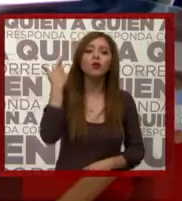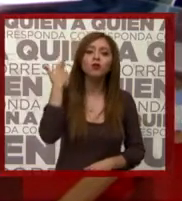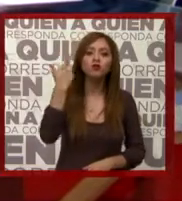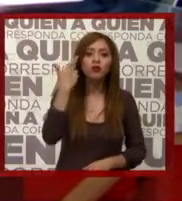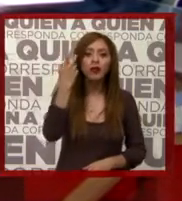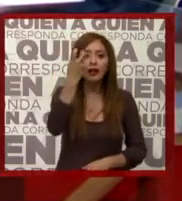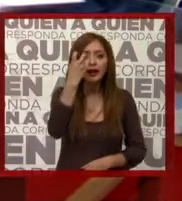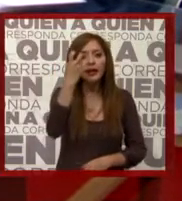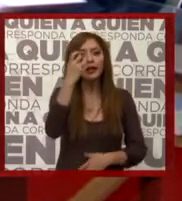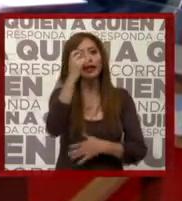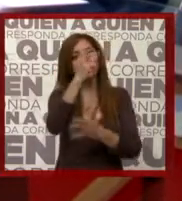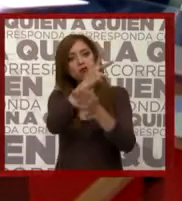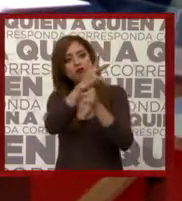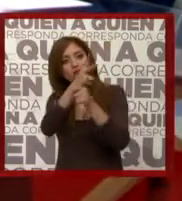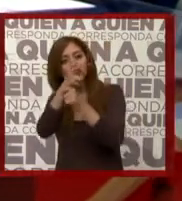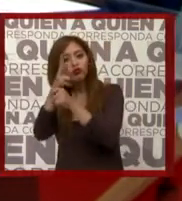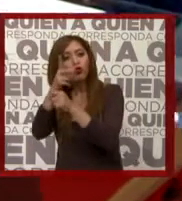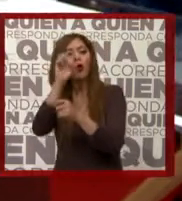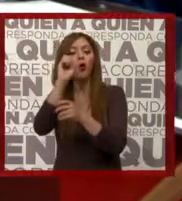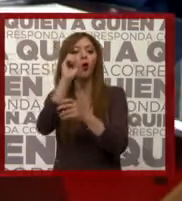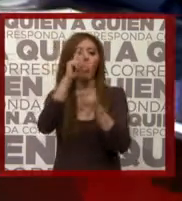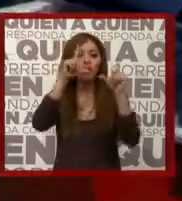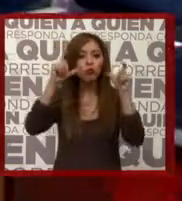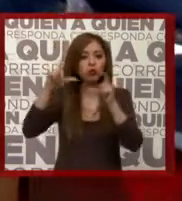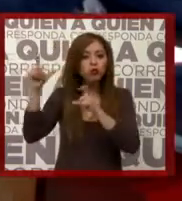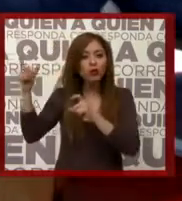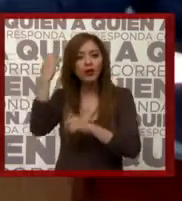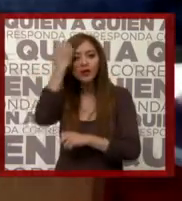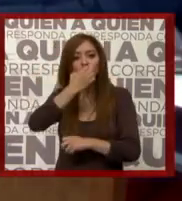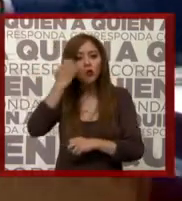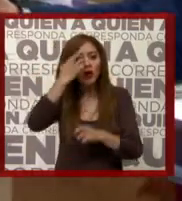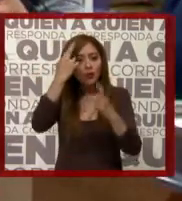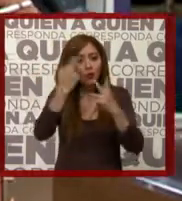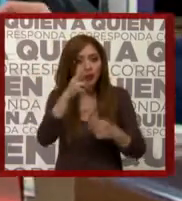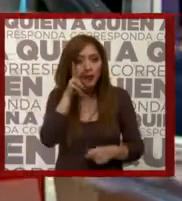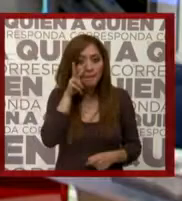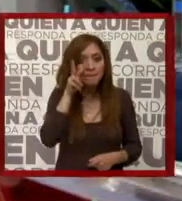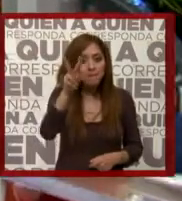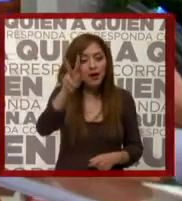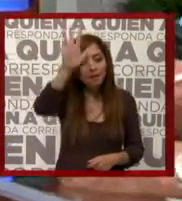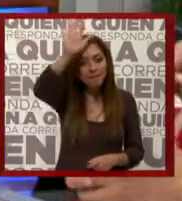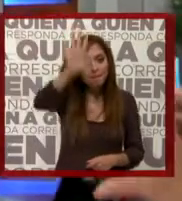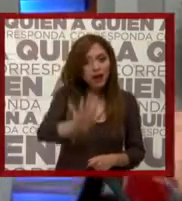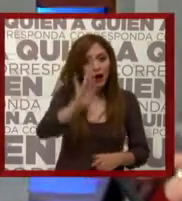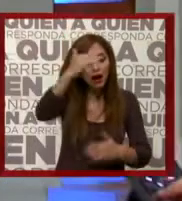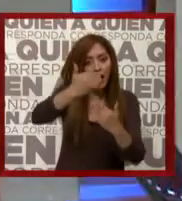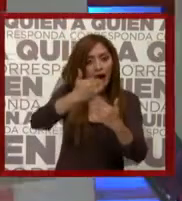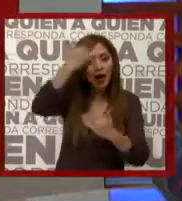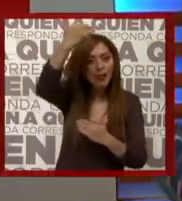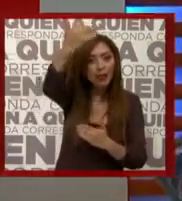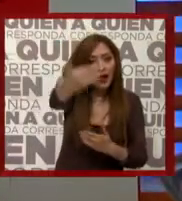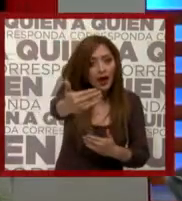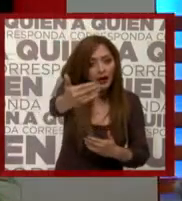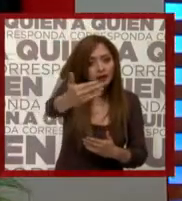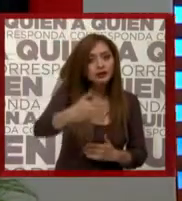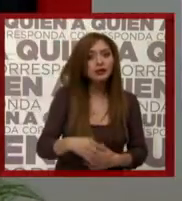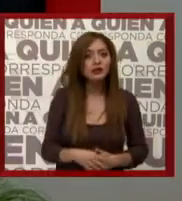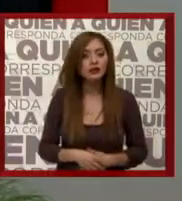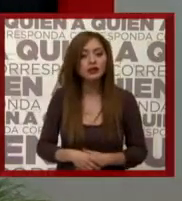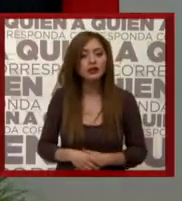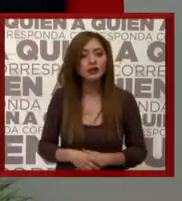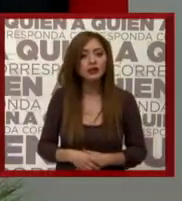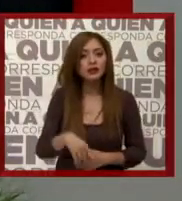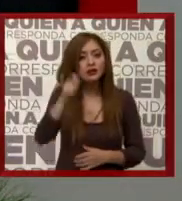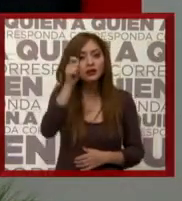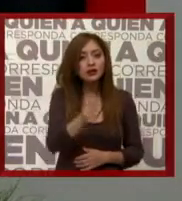son las imágenes de la escuela, se está cayendo. ¡Ah, caramba! ¿Ya vio la pared? Mire, observe la parte de atrás de la pared, donde alcanzamos a ver